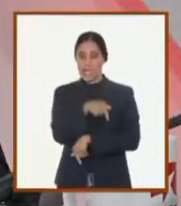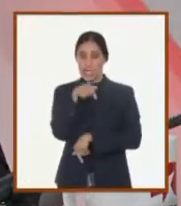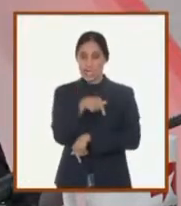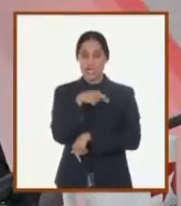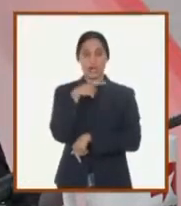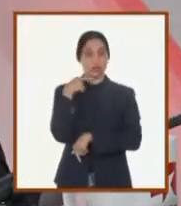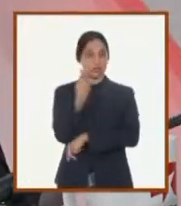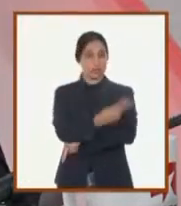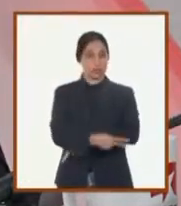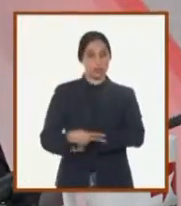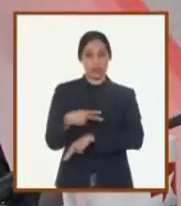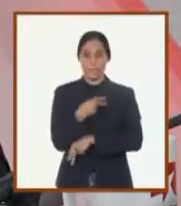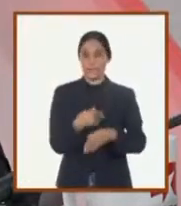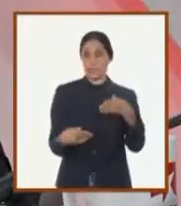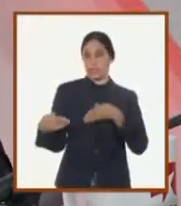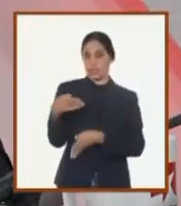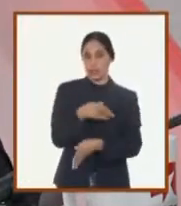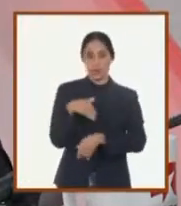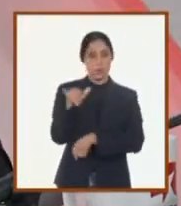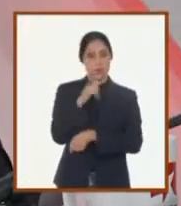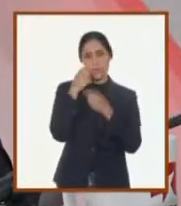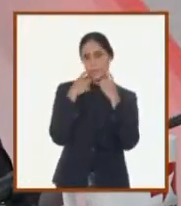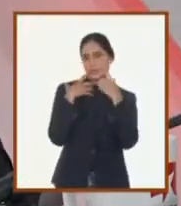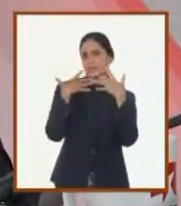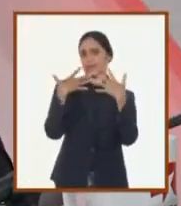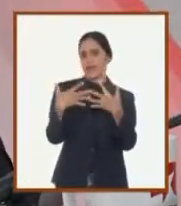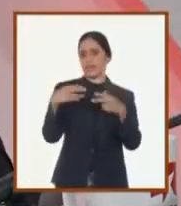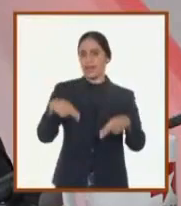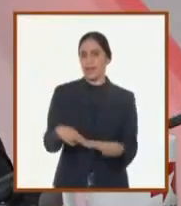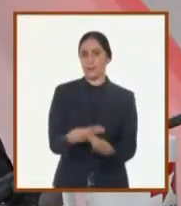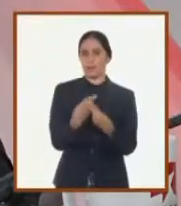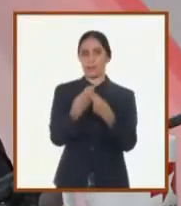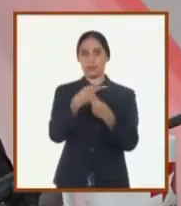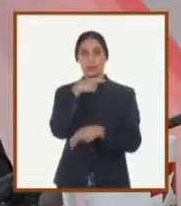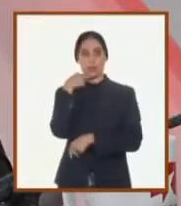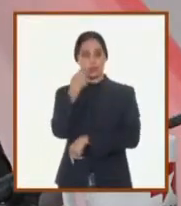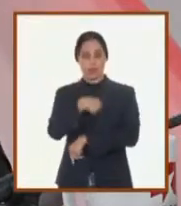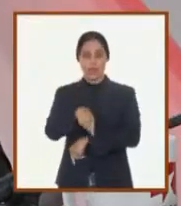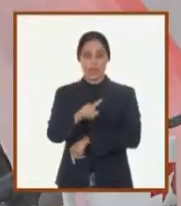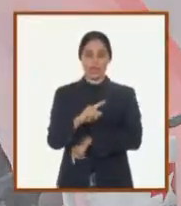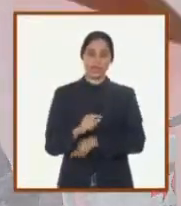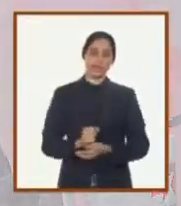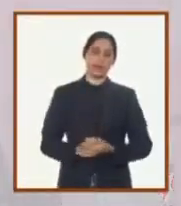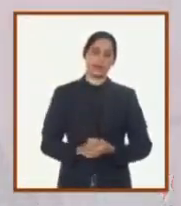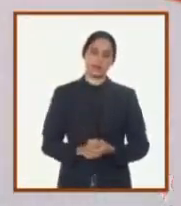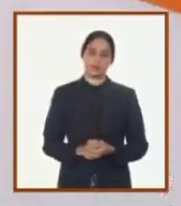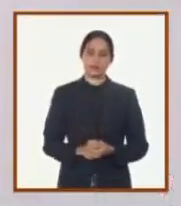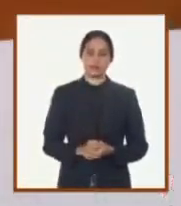participar también en importantes eventos que tendrán lugar en Rusia en estos días